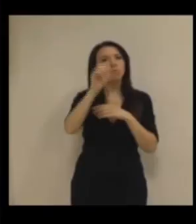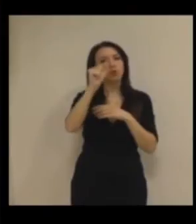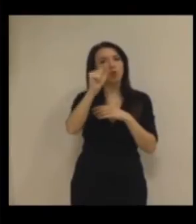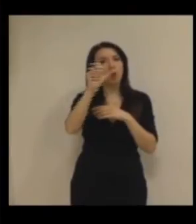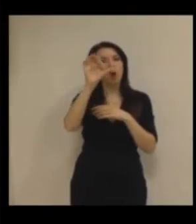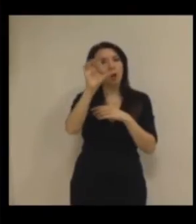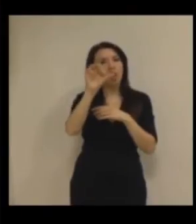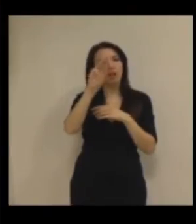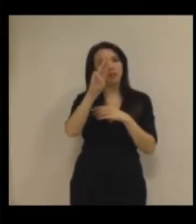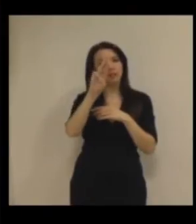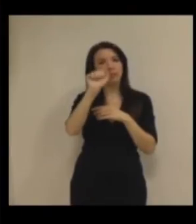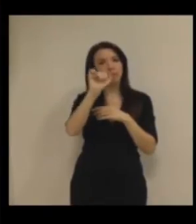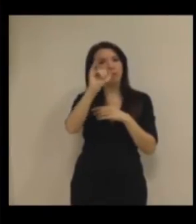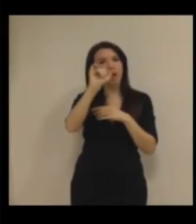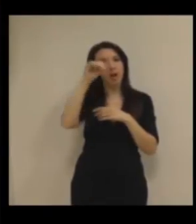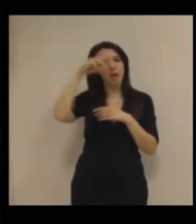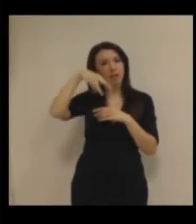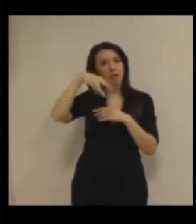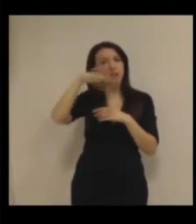trámitesaccesible.aspain.org,